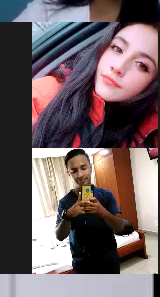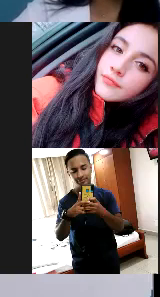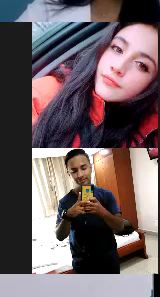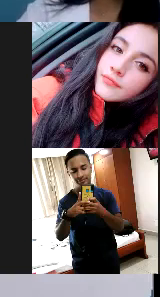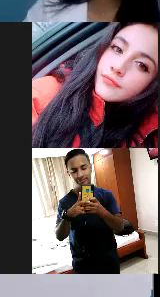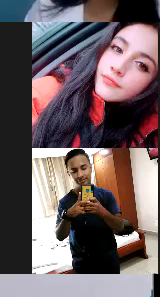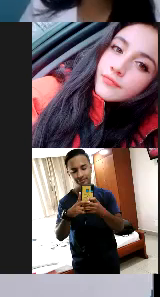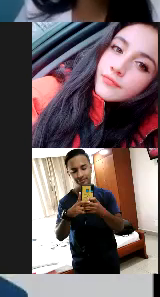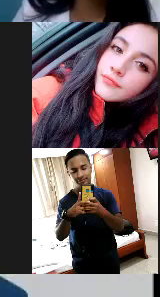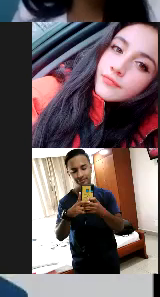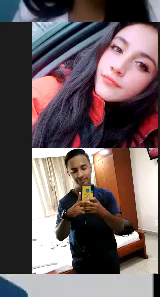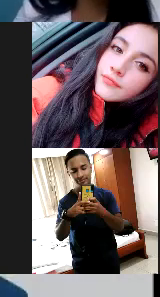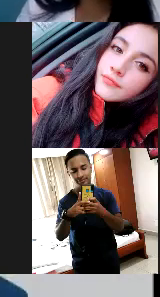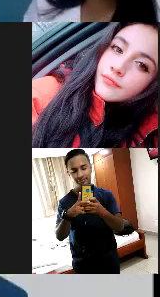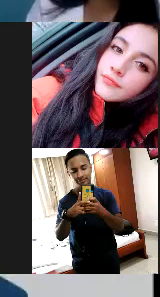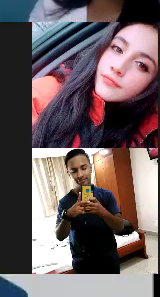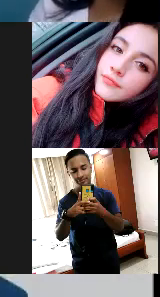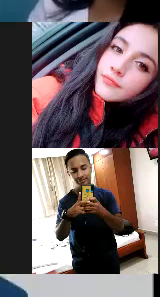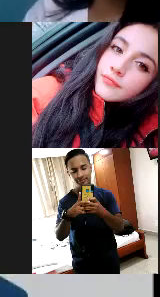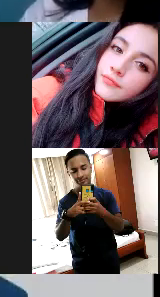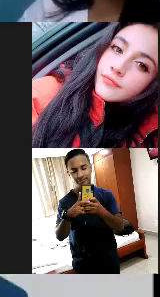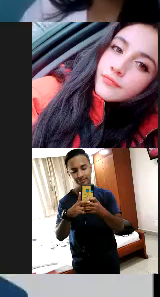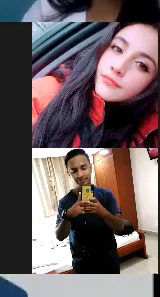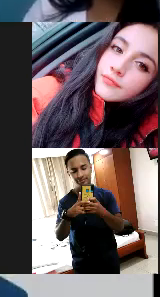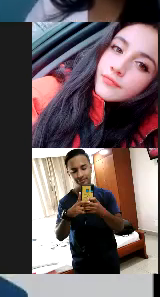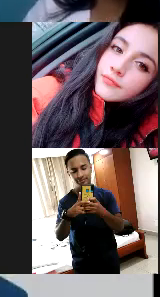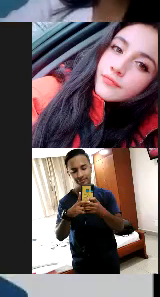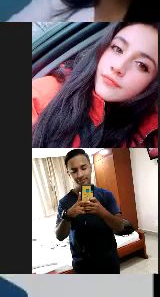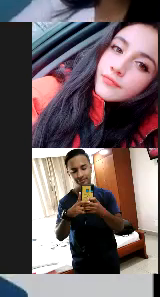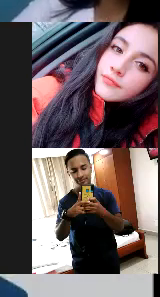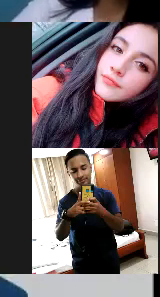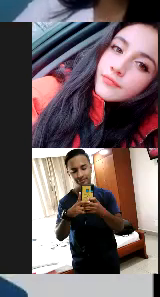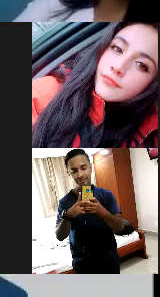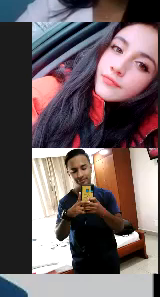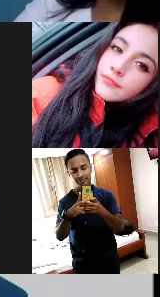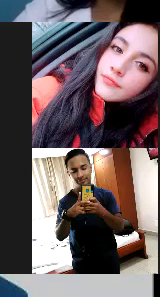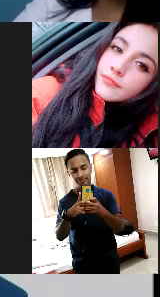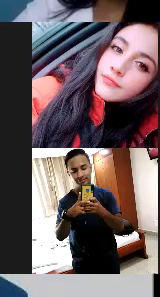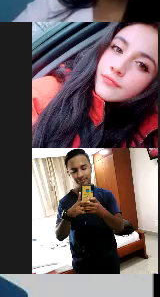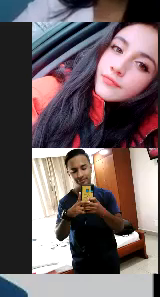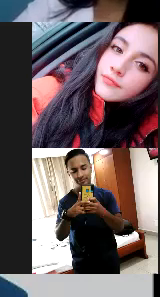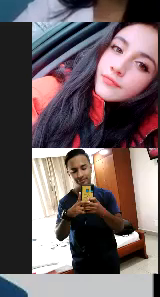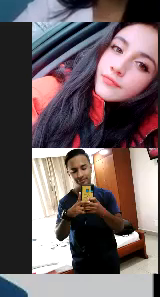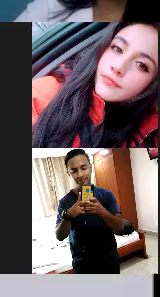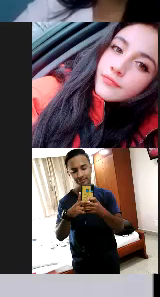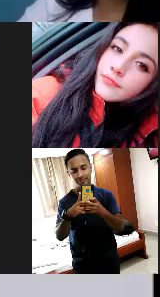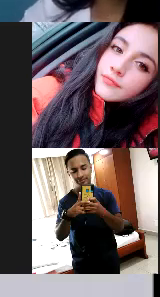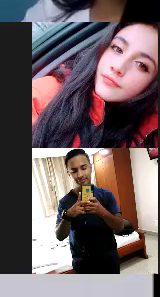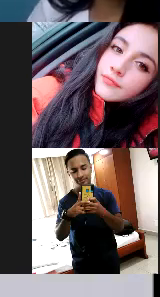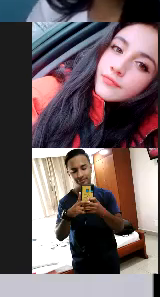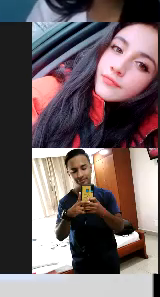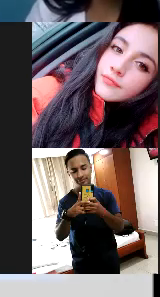Pero, ¿qué pasa cuando nuestro riñón empieza a fallar? Encontramos las patologías